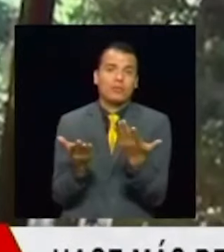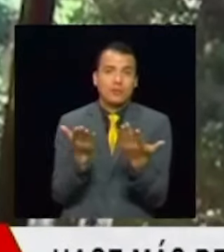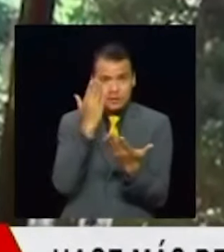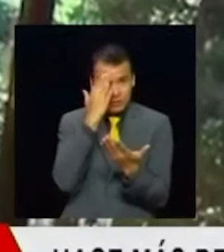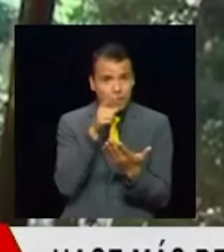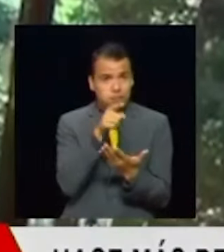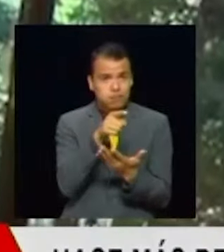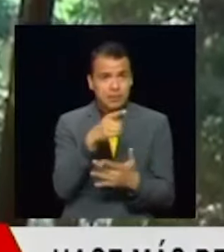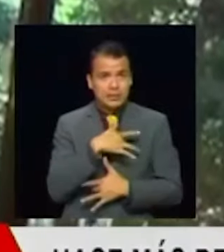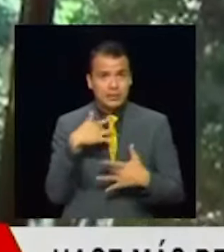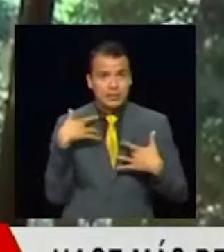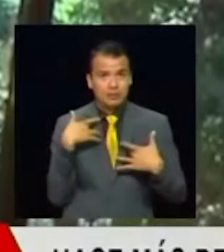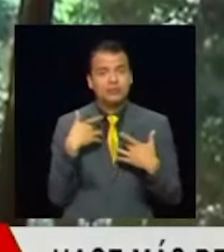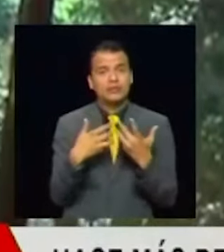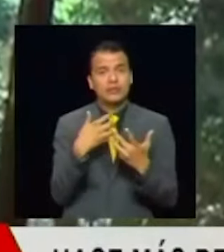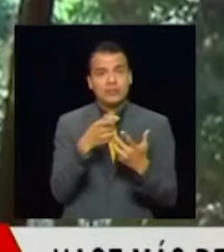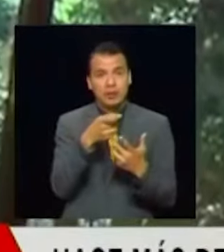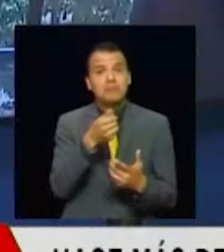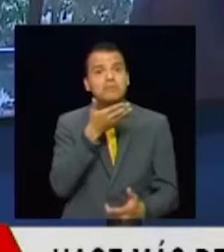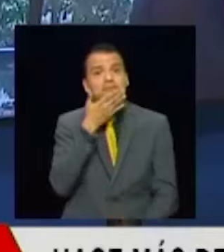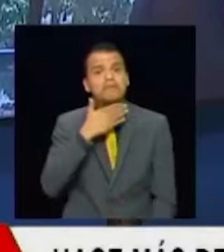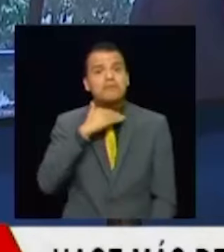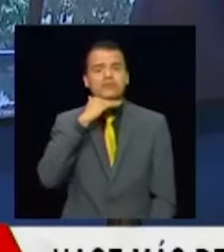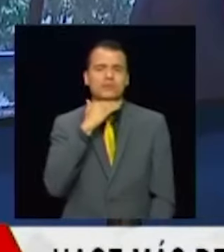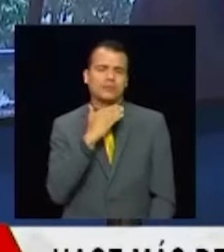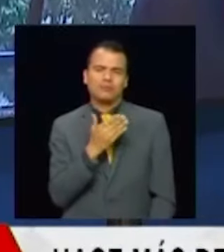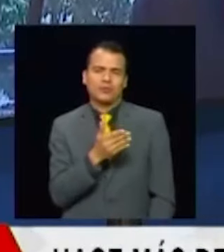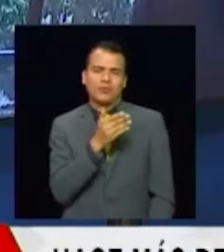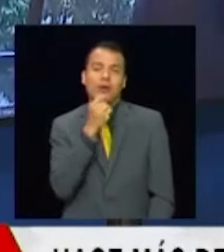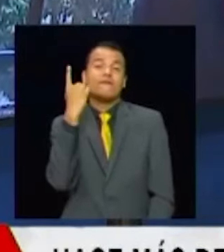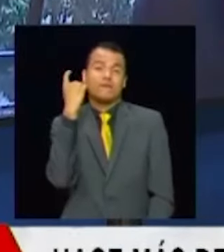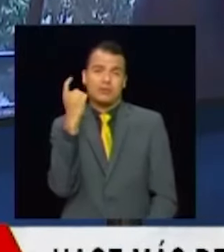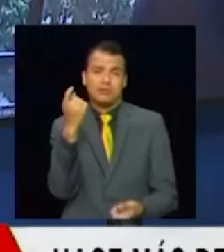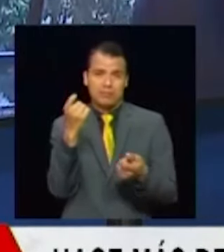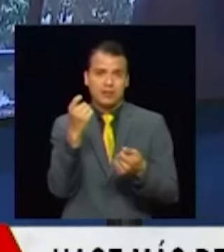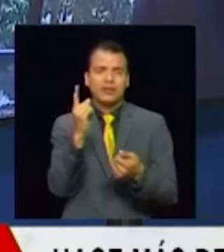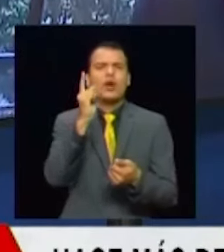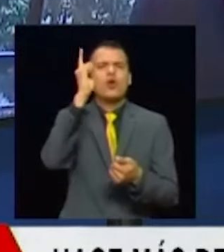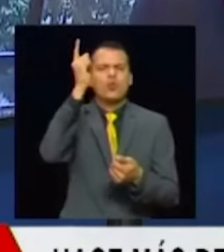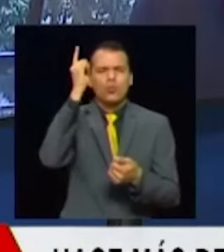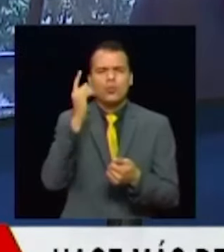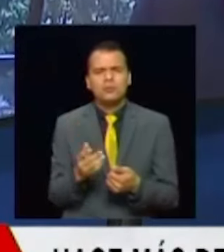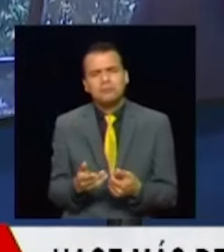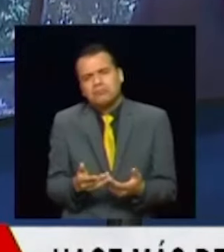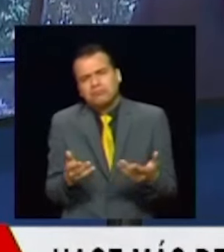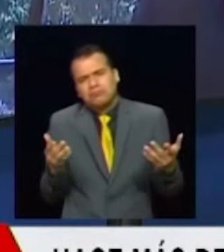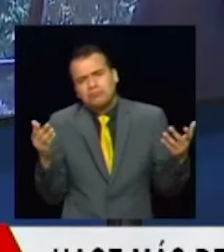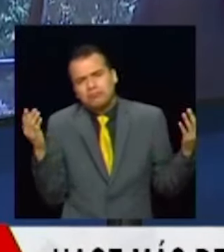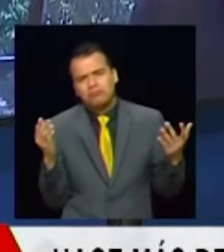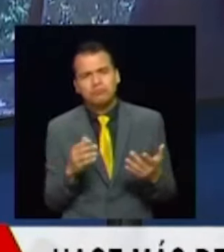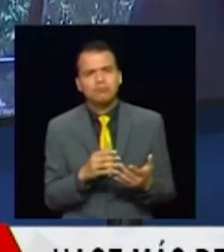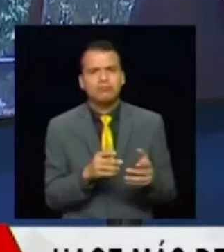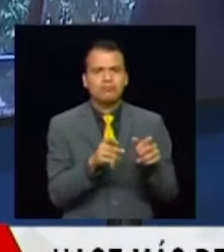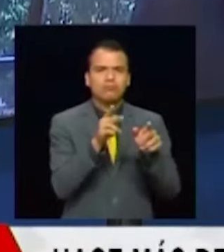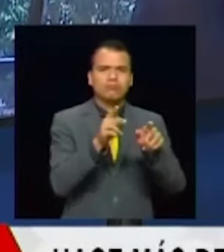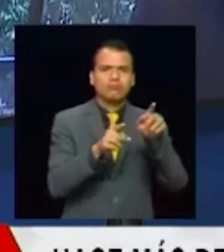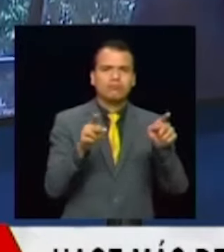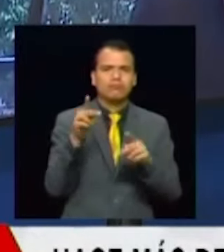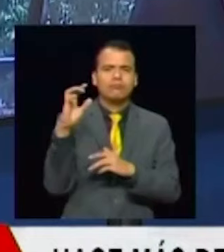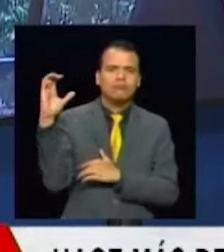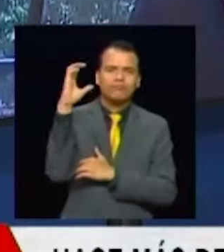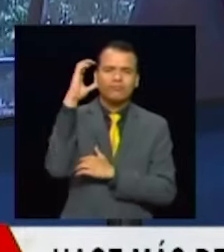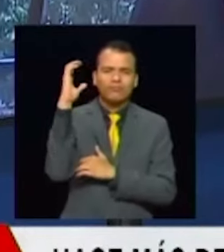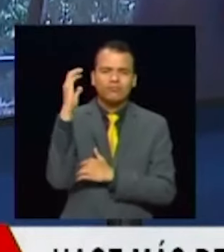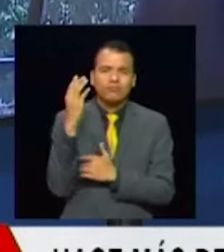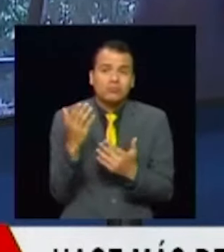un desfinanciamiento, y ese desfinanciamiento pues es producto de muchas cosas, entre otras de que los colombianos estamos